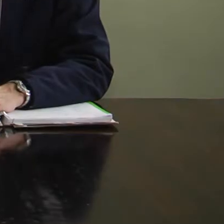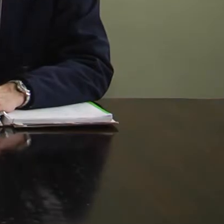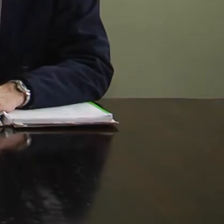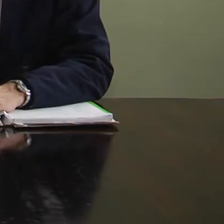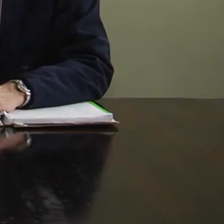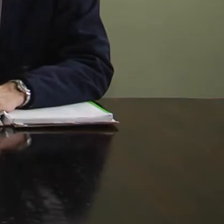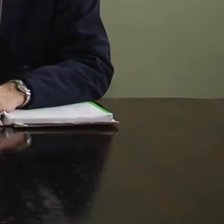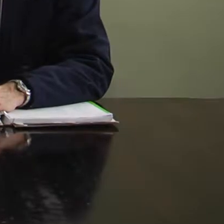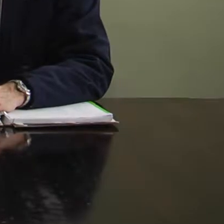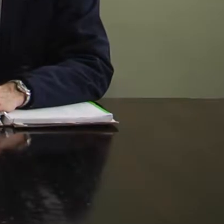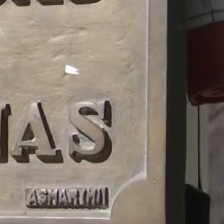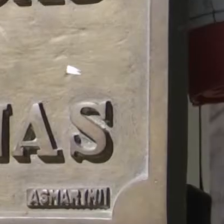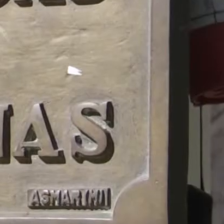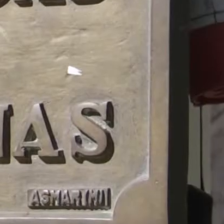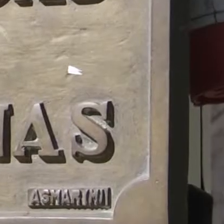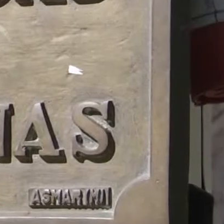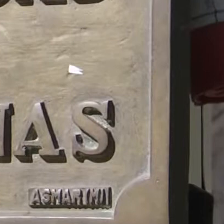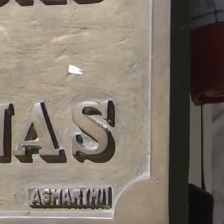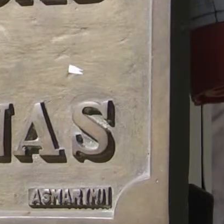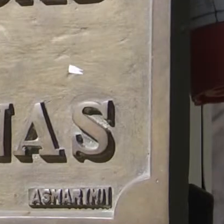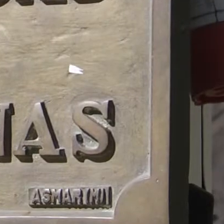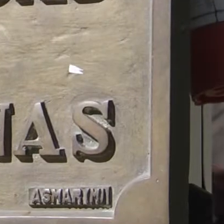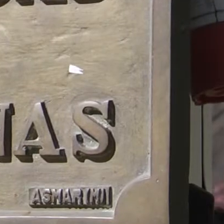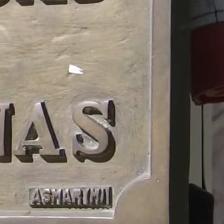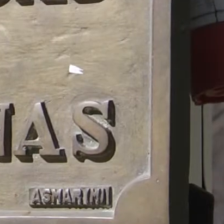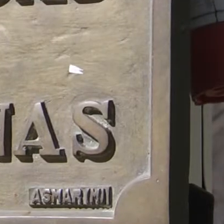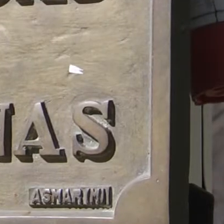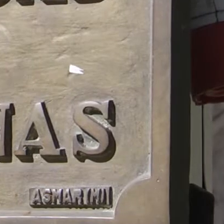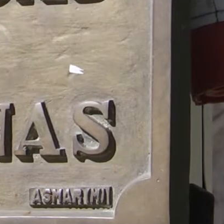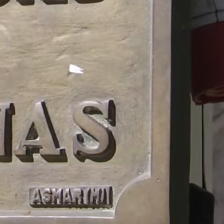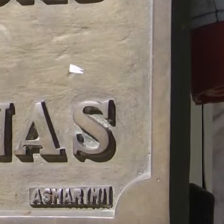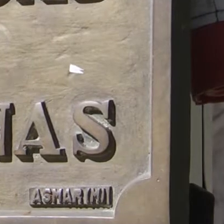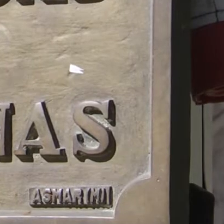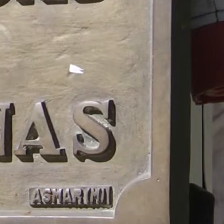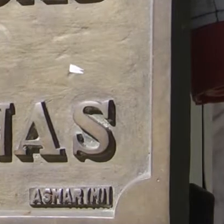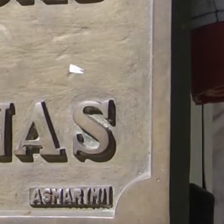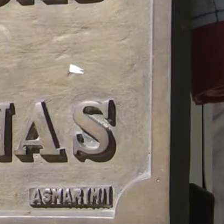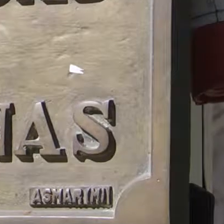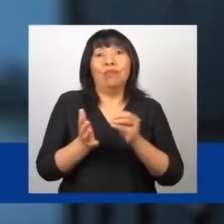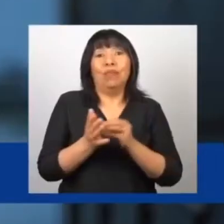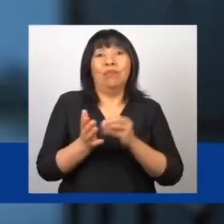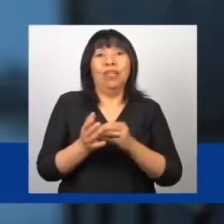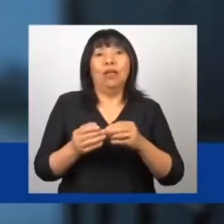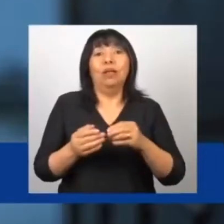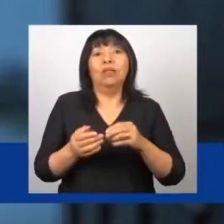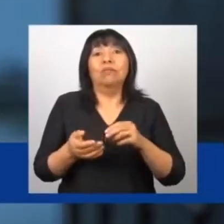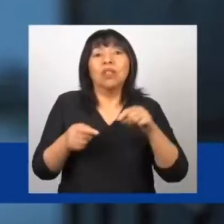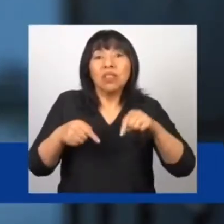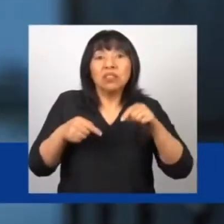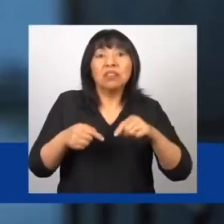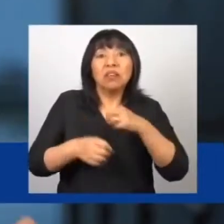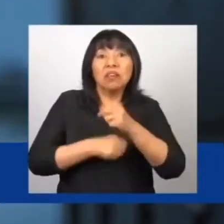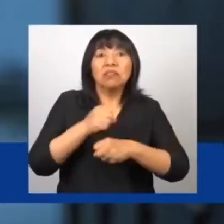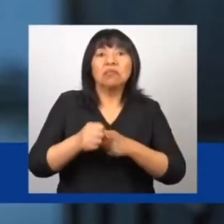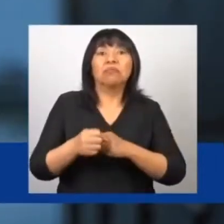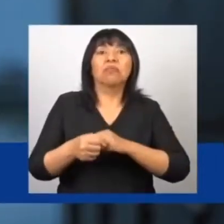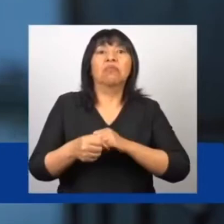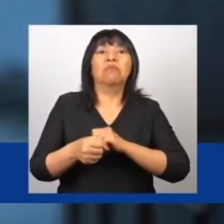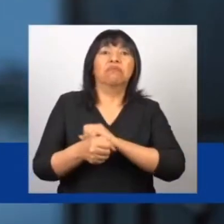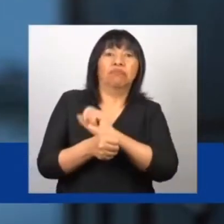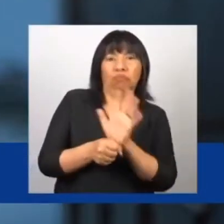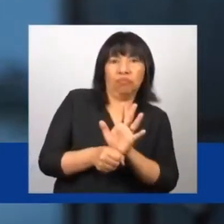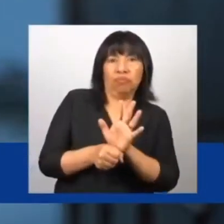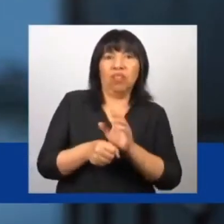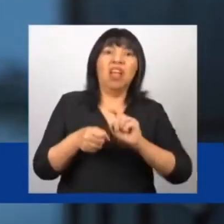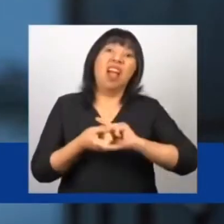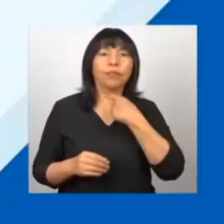inhabilidad de los jefes edilicios. En esta jornada realizó una cuenta pública de su gestión, ya que como ha sido la tónica durante este